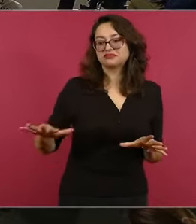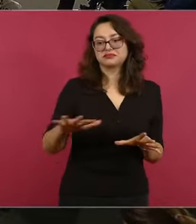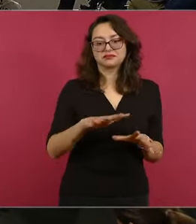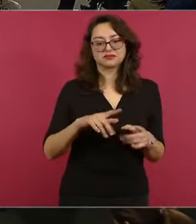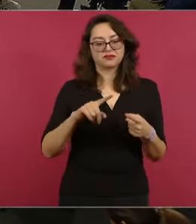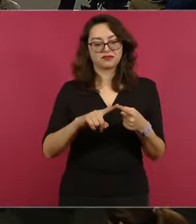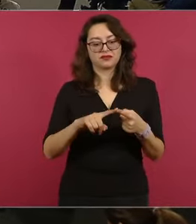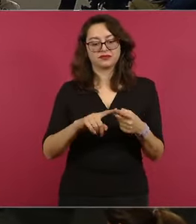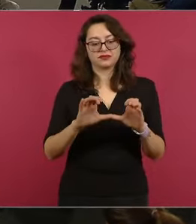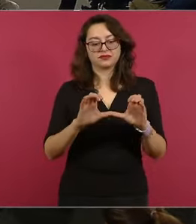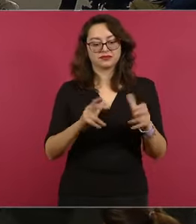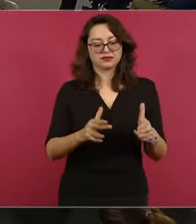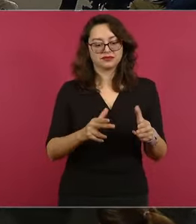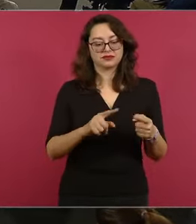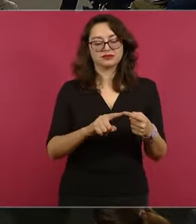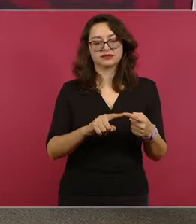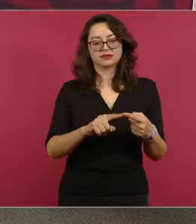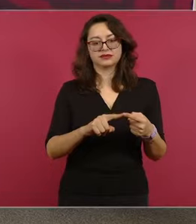Chiapas,